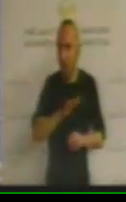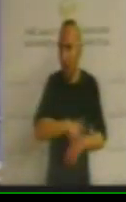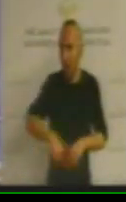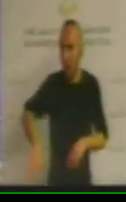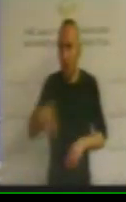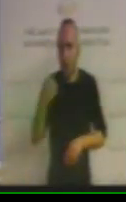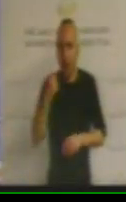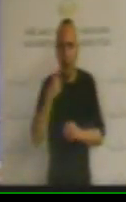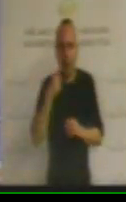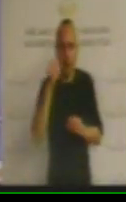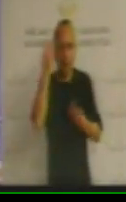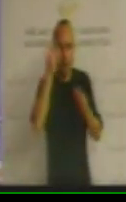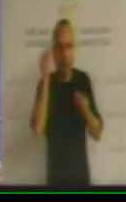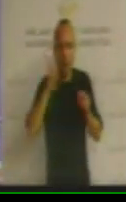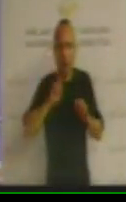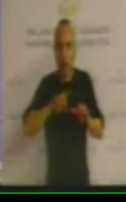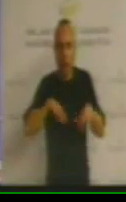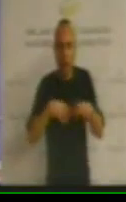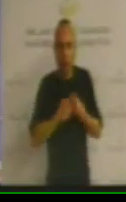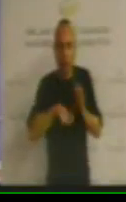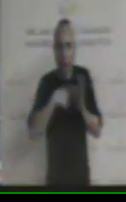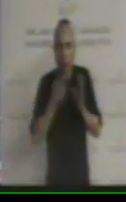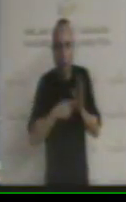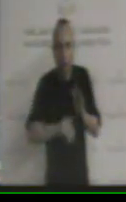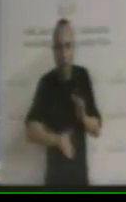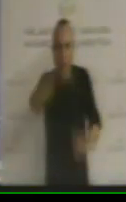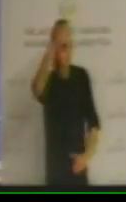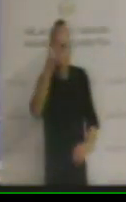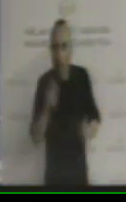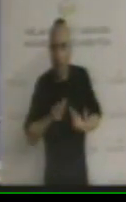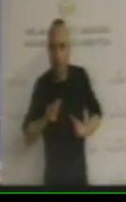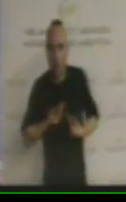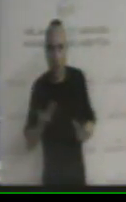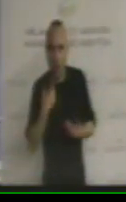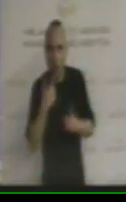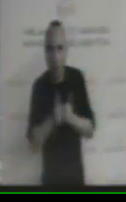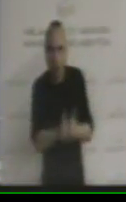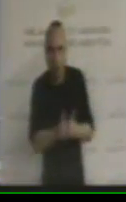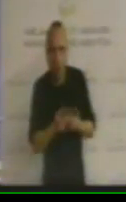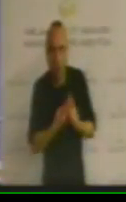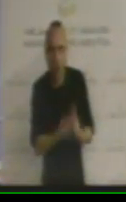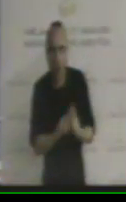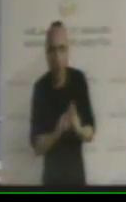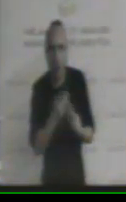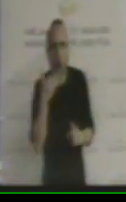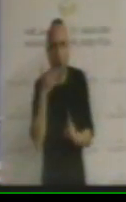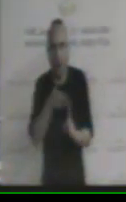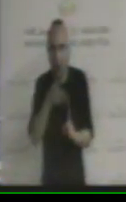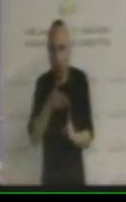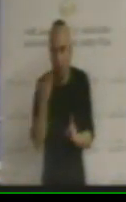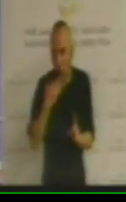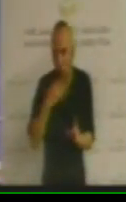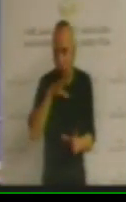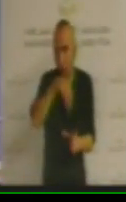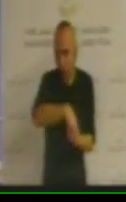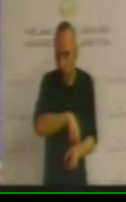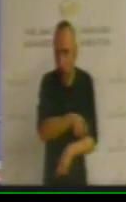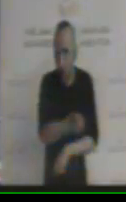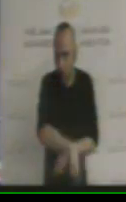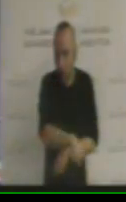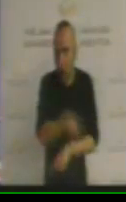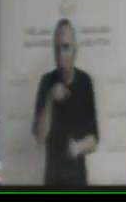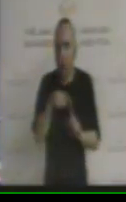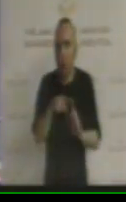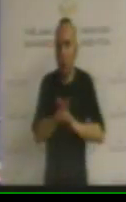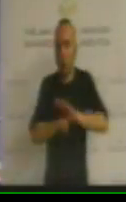además integral a lo largo de toda la vida. Continuar con el acompañamiento, con la intervención en el entorno escolar, para que no se retroceda. Es objetivo